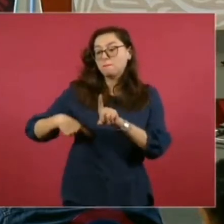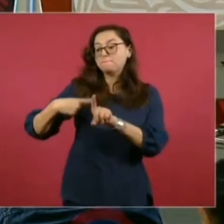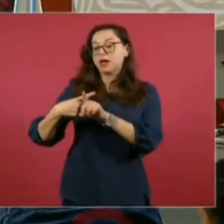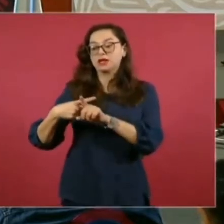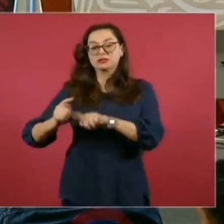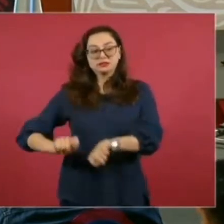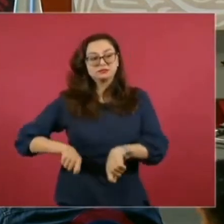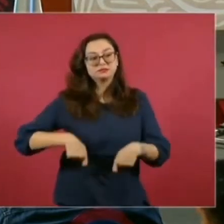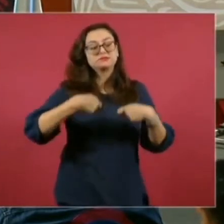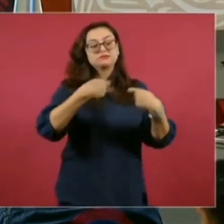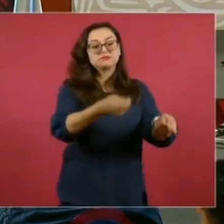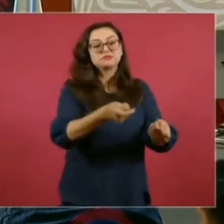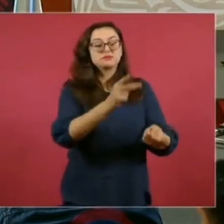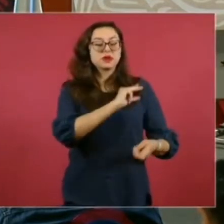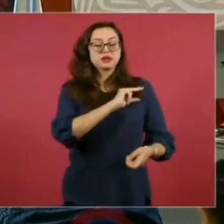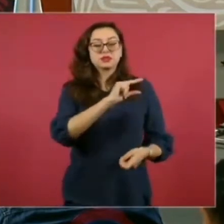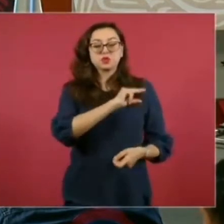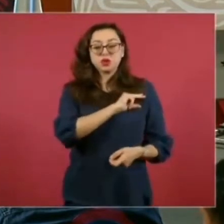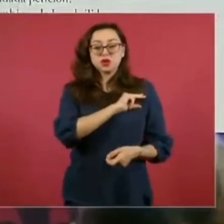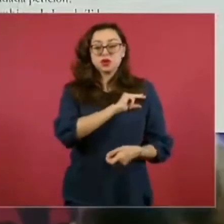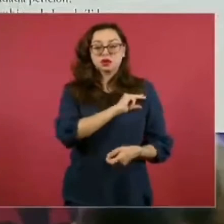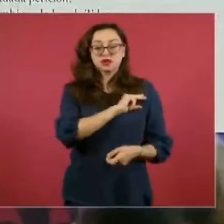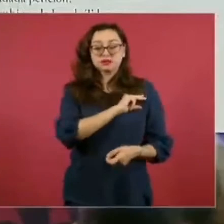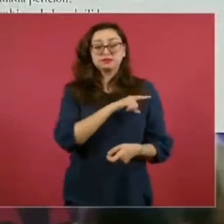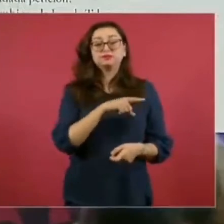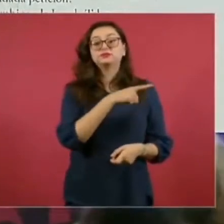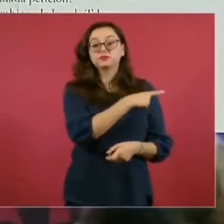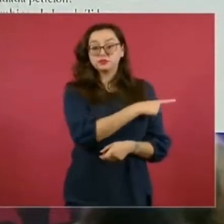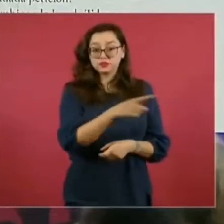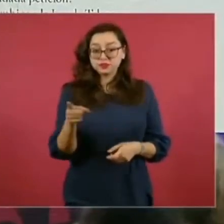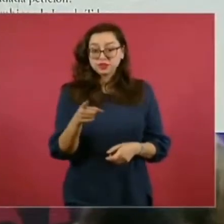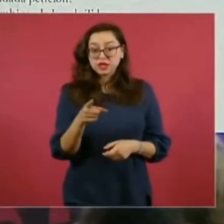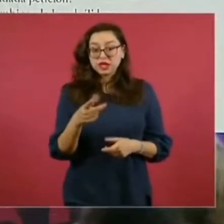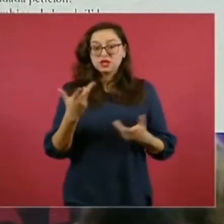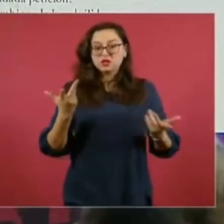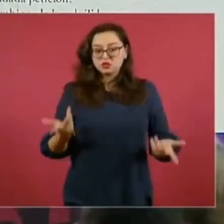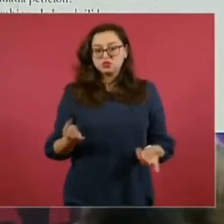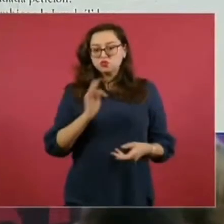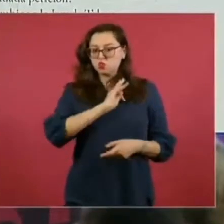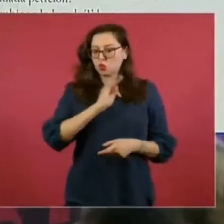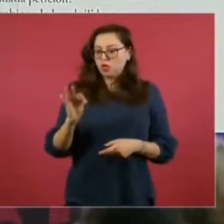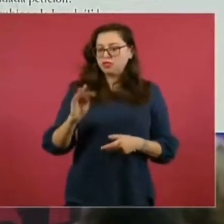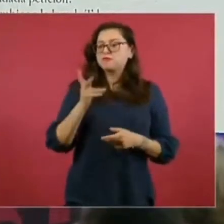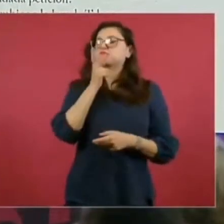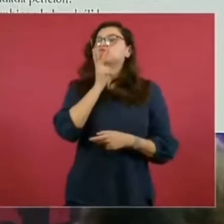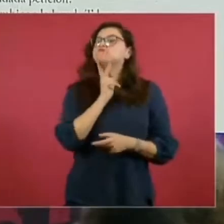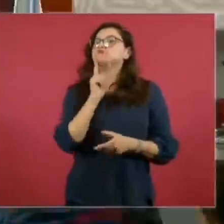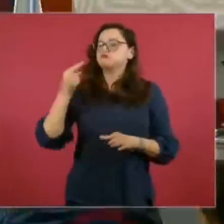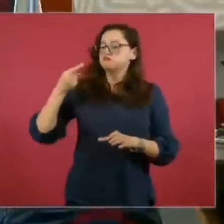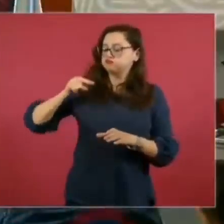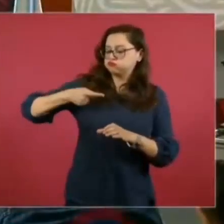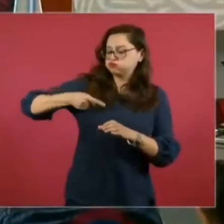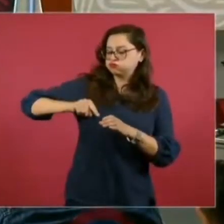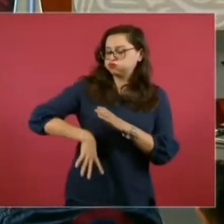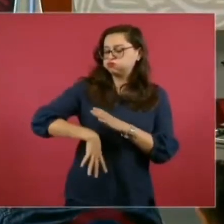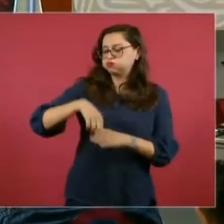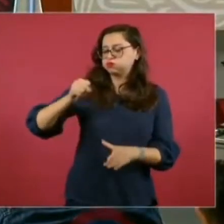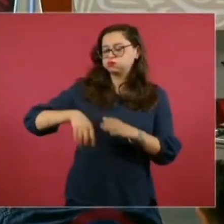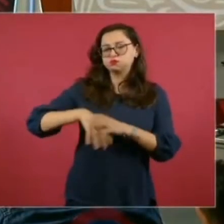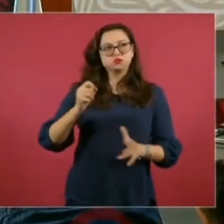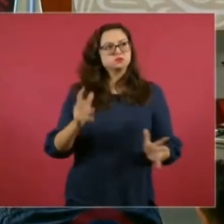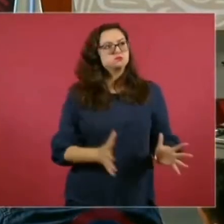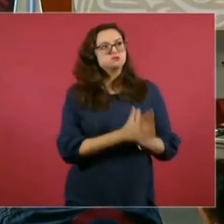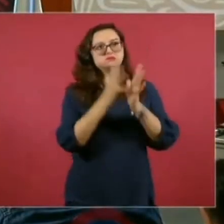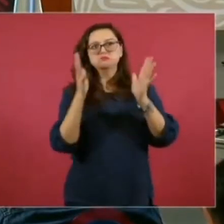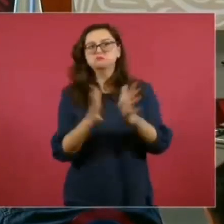y extranjeras y permitir el aumento ilimitado de la participación privada en la